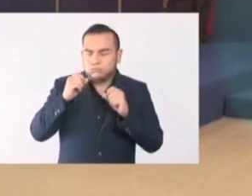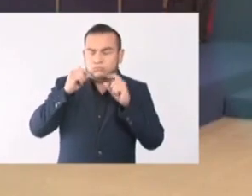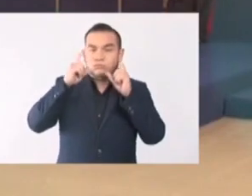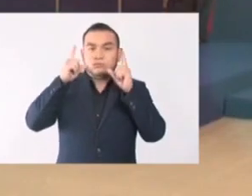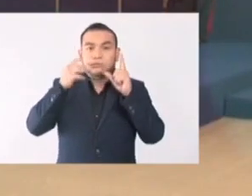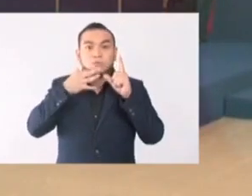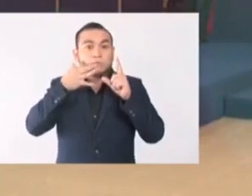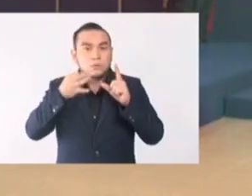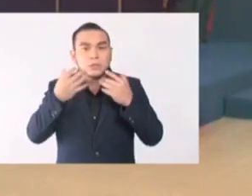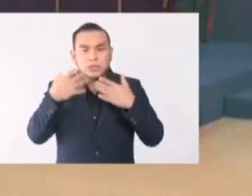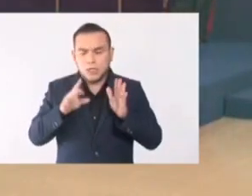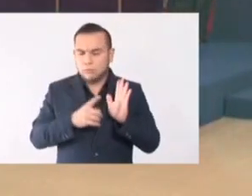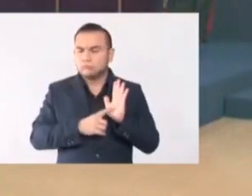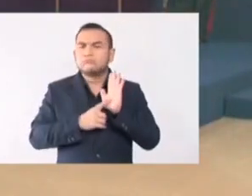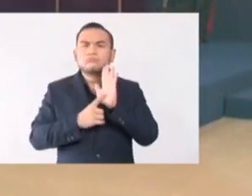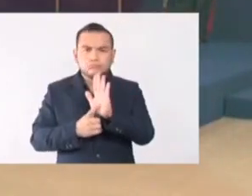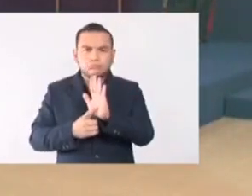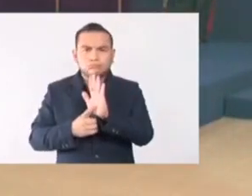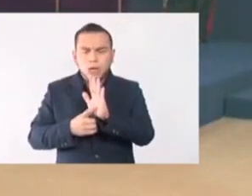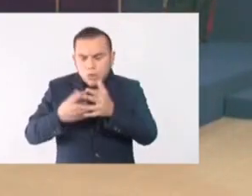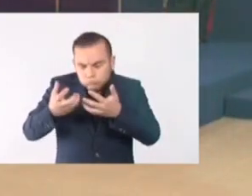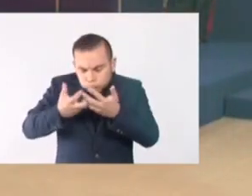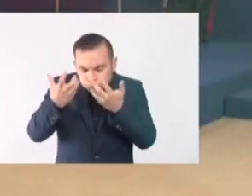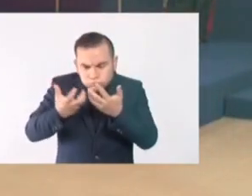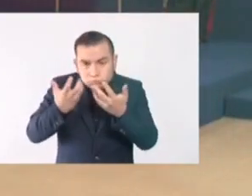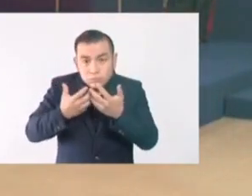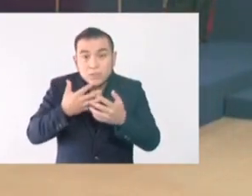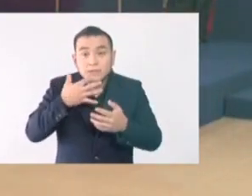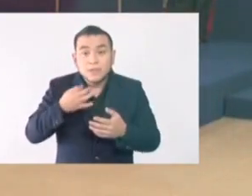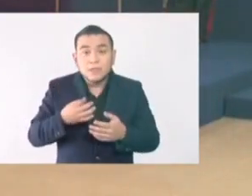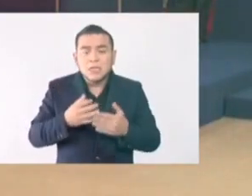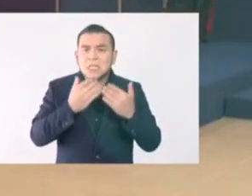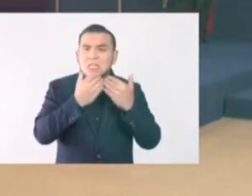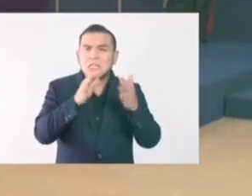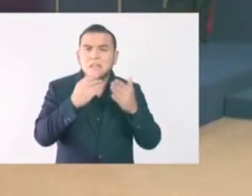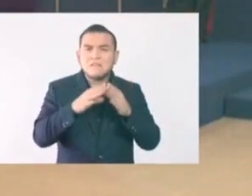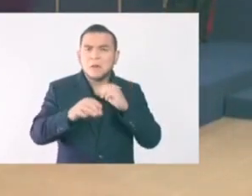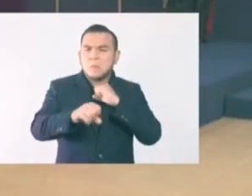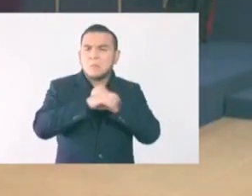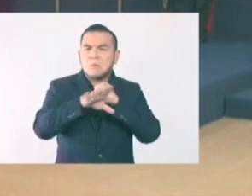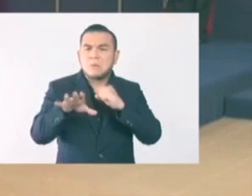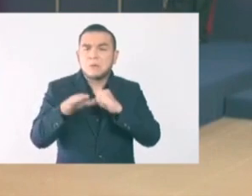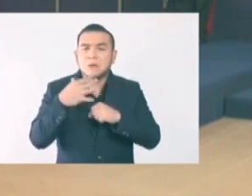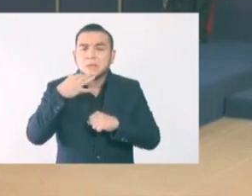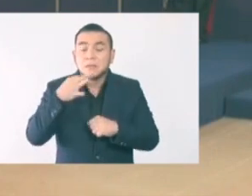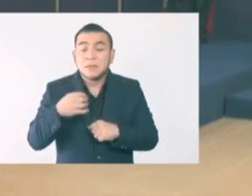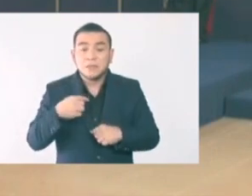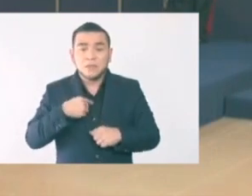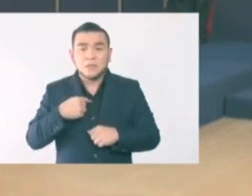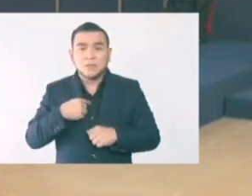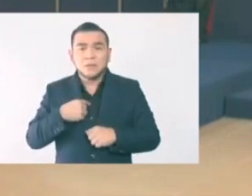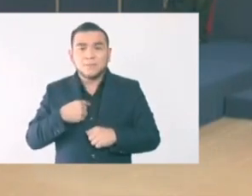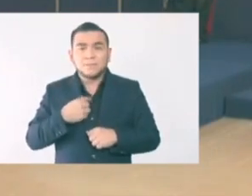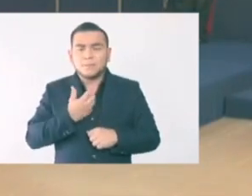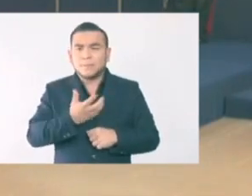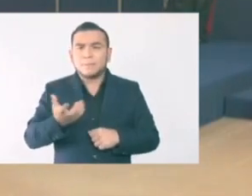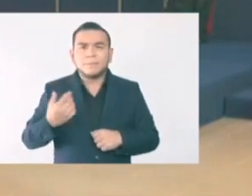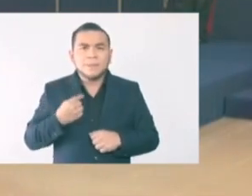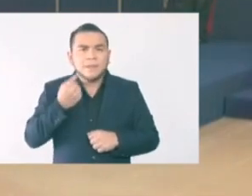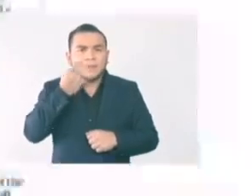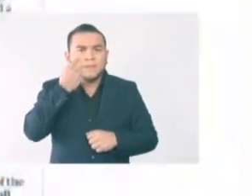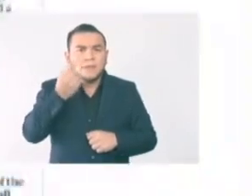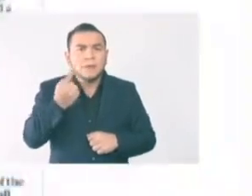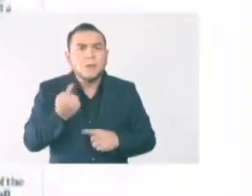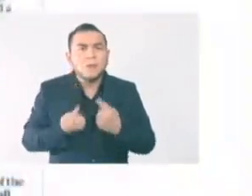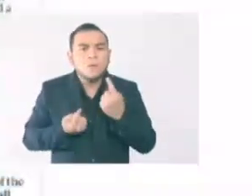que se ha demostrado clínicamente y como pueden ver, ahí hay de todos los tipos de titulares, pero me dio, está The Guardian, está,